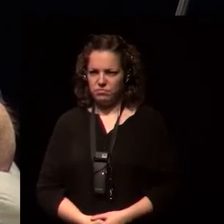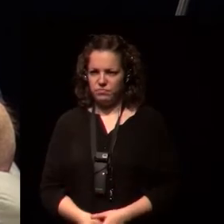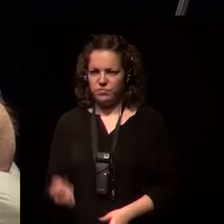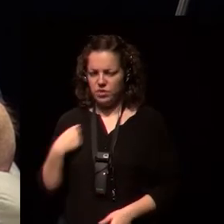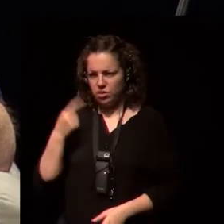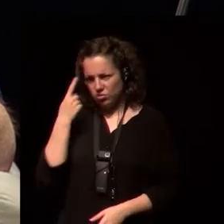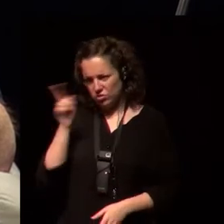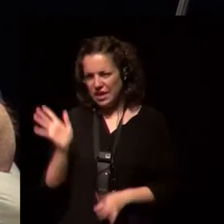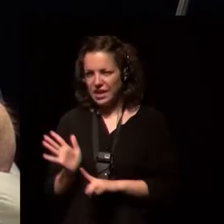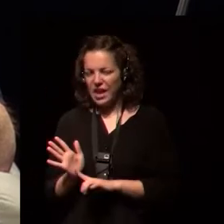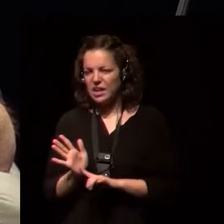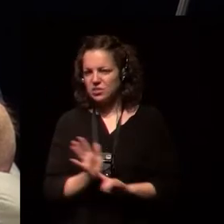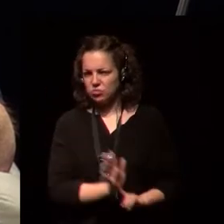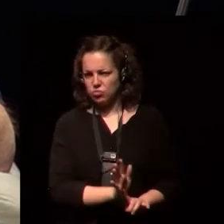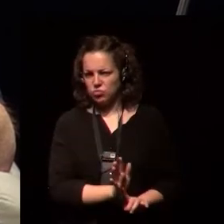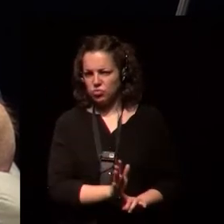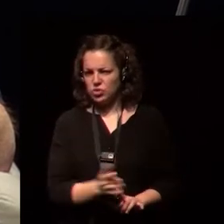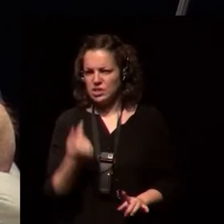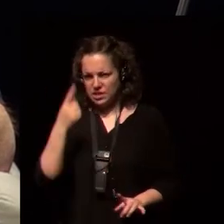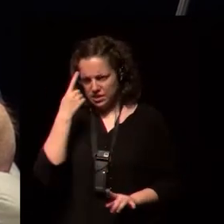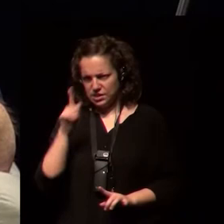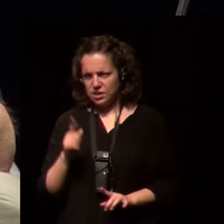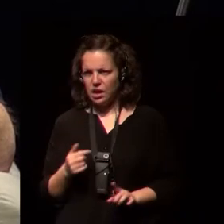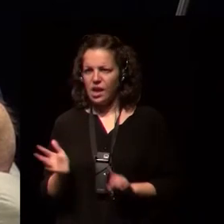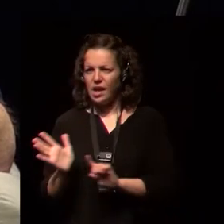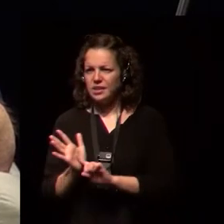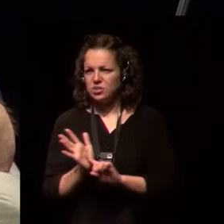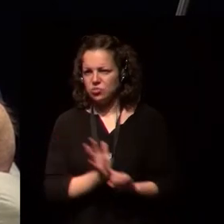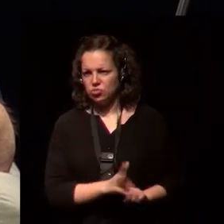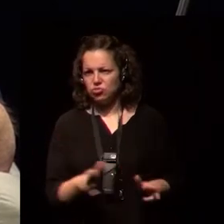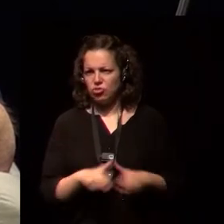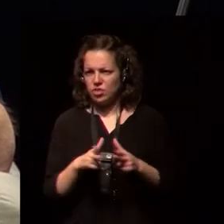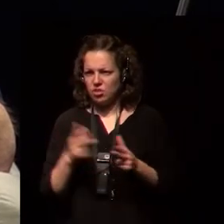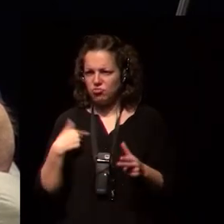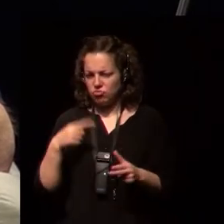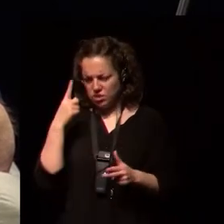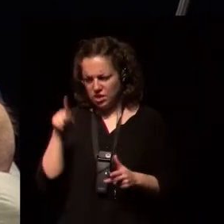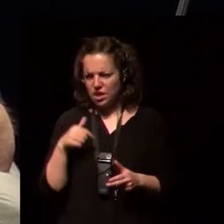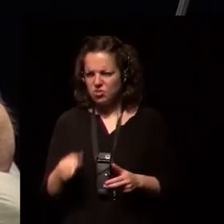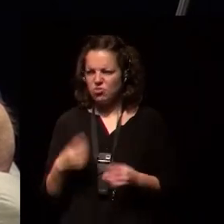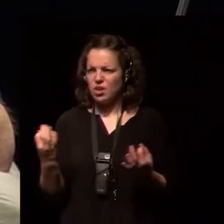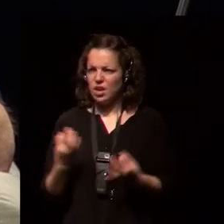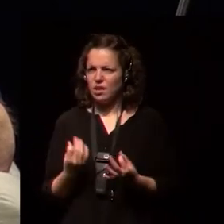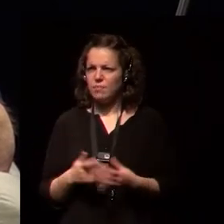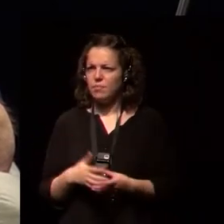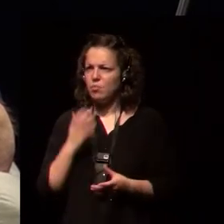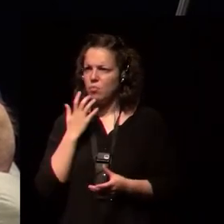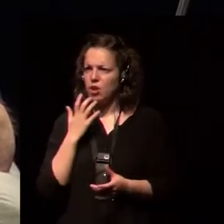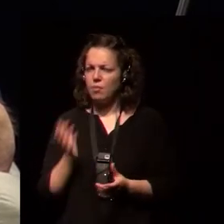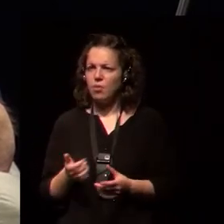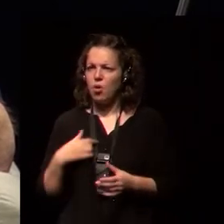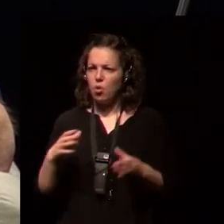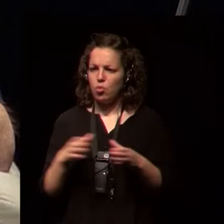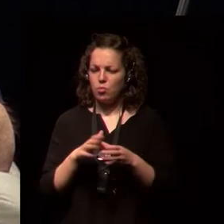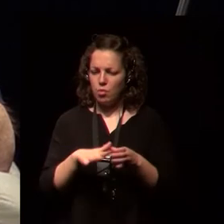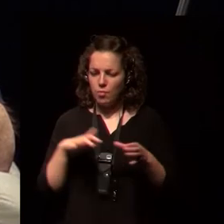Sé lo que es la exclusión social. La exclusión social es lo que ocurre cuando